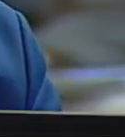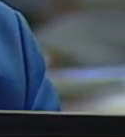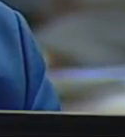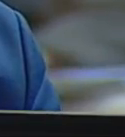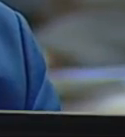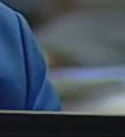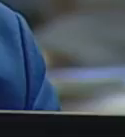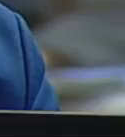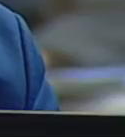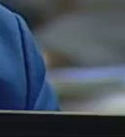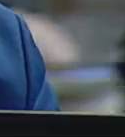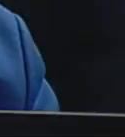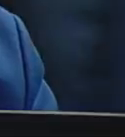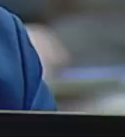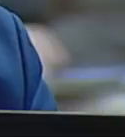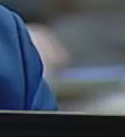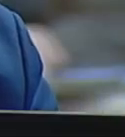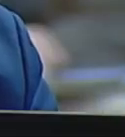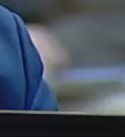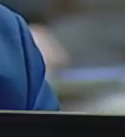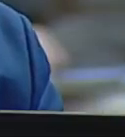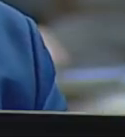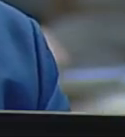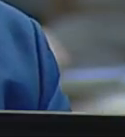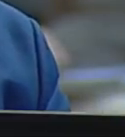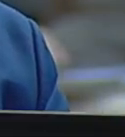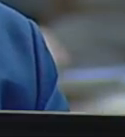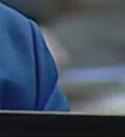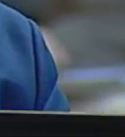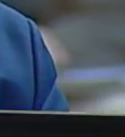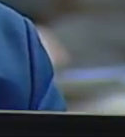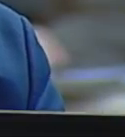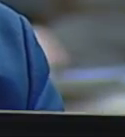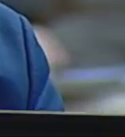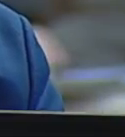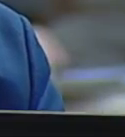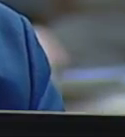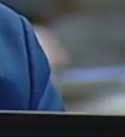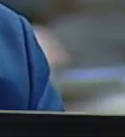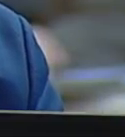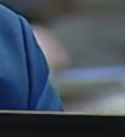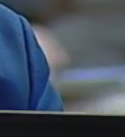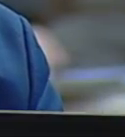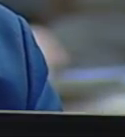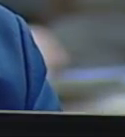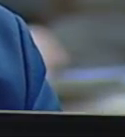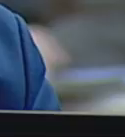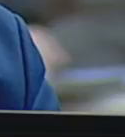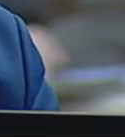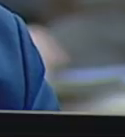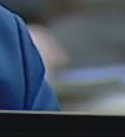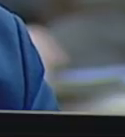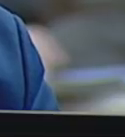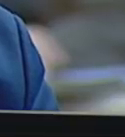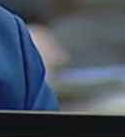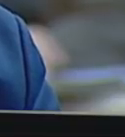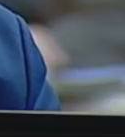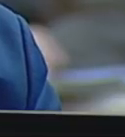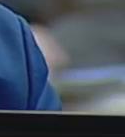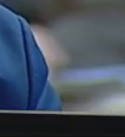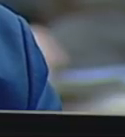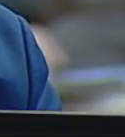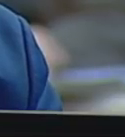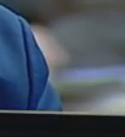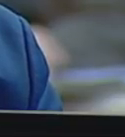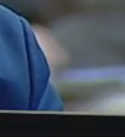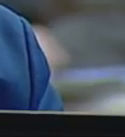los que se encuentra el de arrendamiento financiero. Bajo esta perspectiva, se vuelve necesario reformar la ley